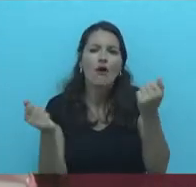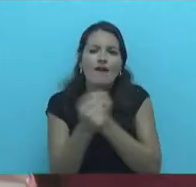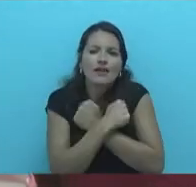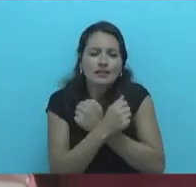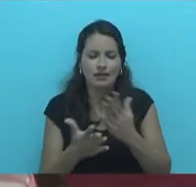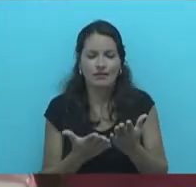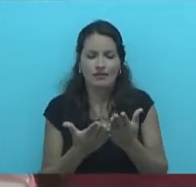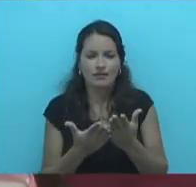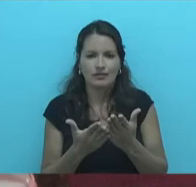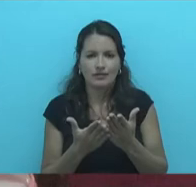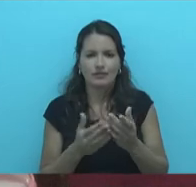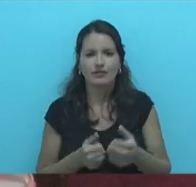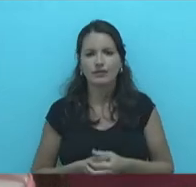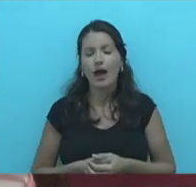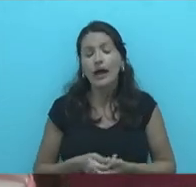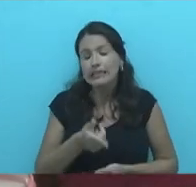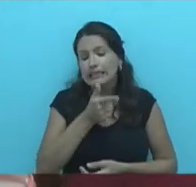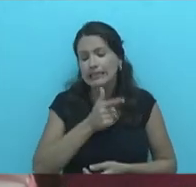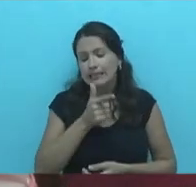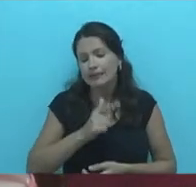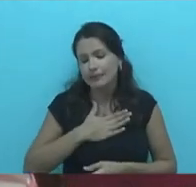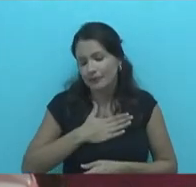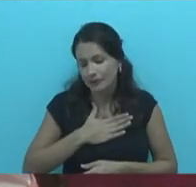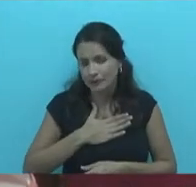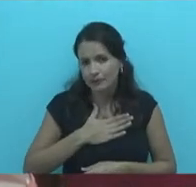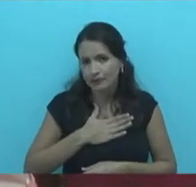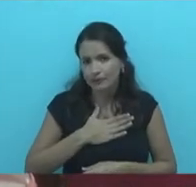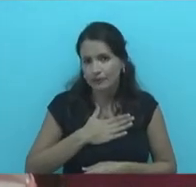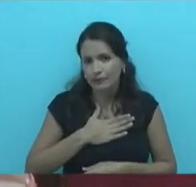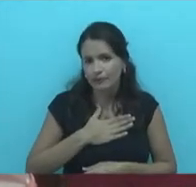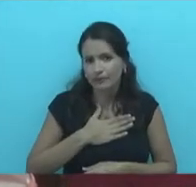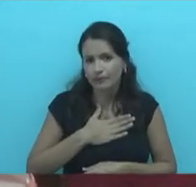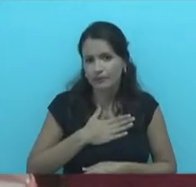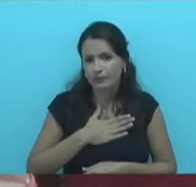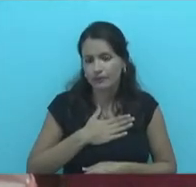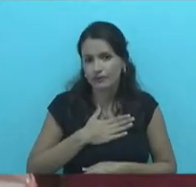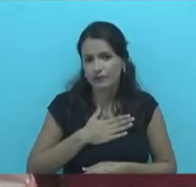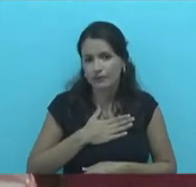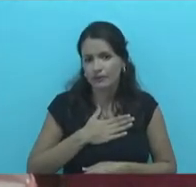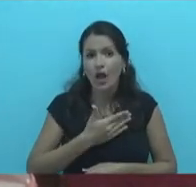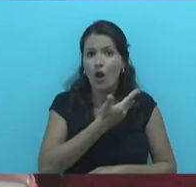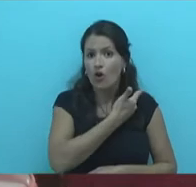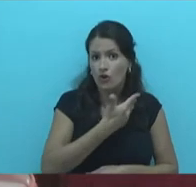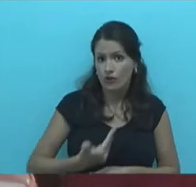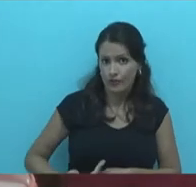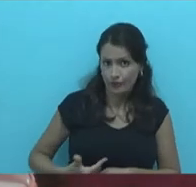sufrimiento. Entonces me parece a mí que el gobierno